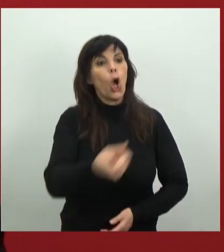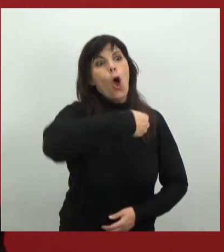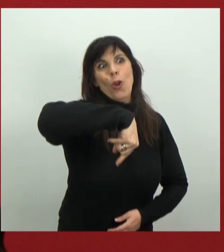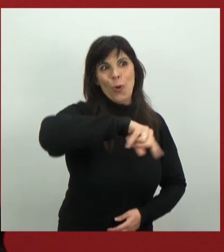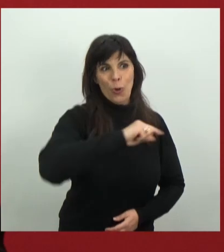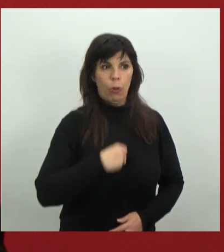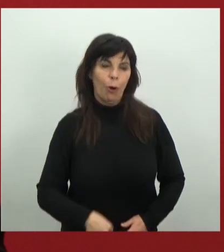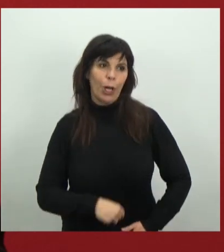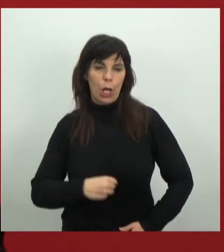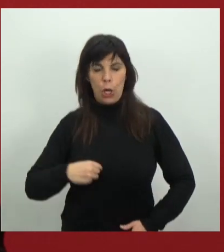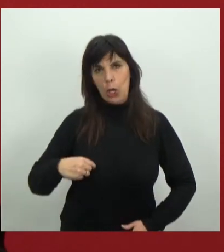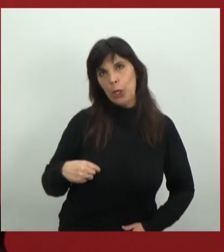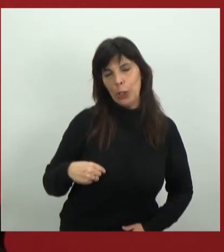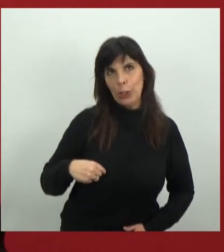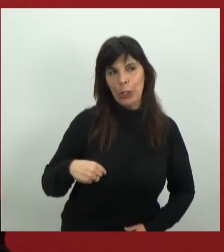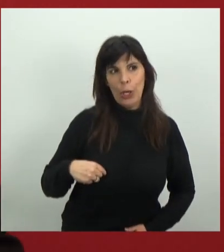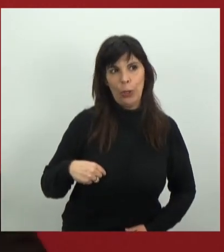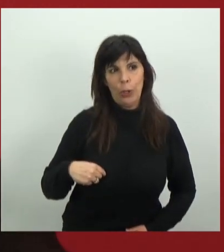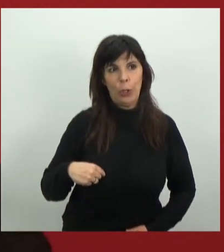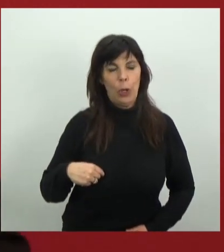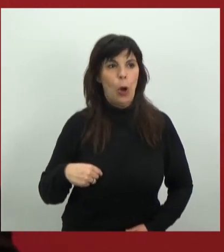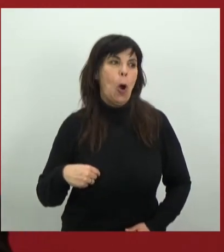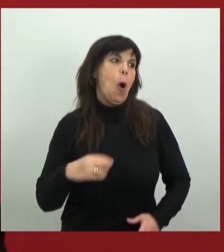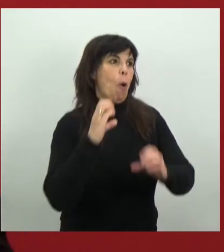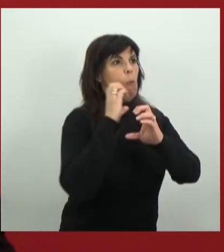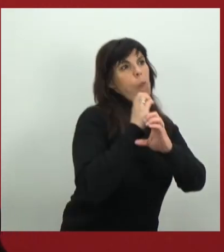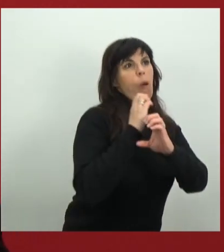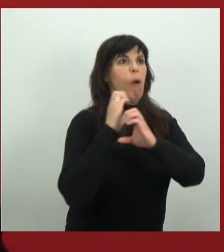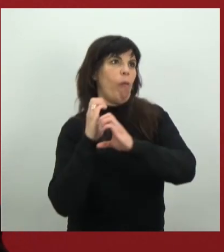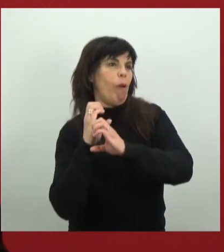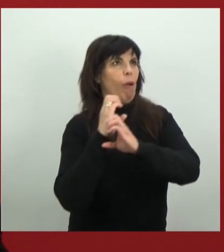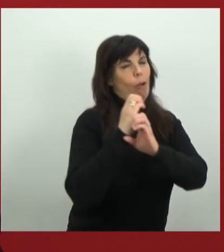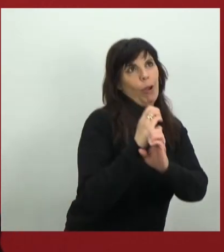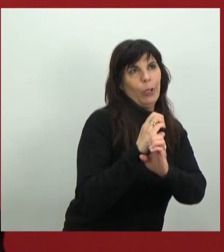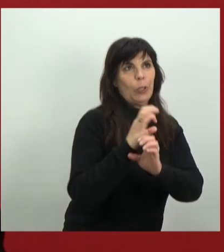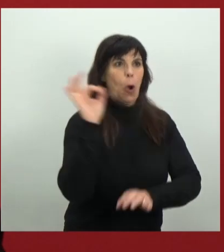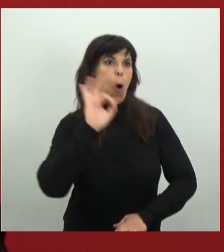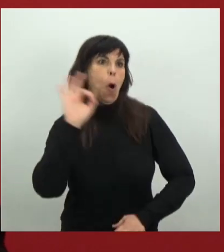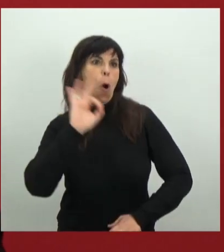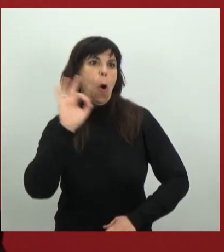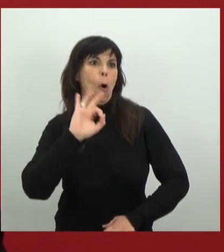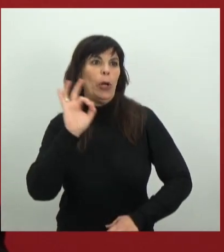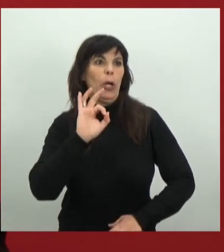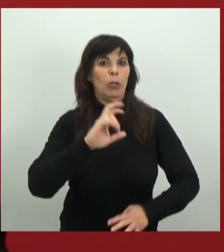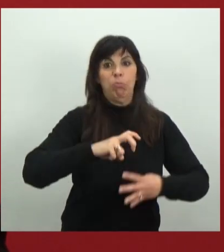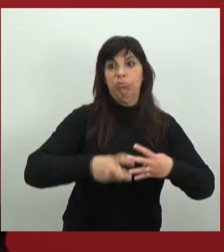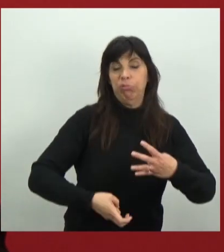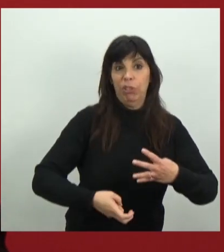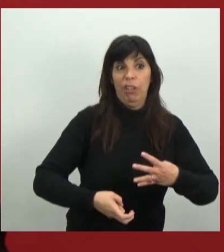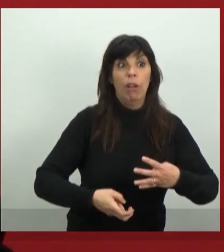ceremonias. No montamos unas procesiones. Hacemos... Yo sé que lo hacen con buen corazón,